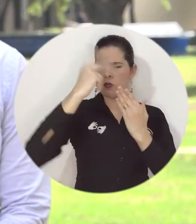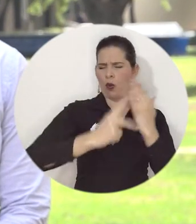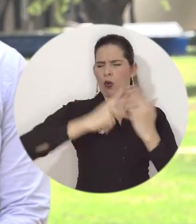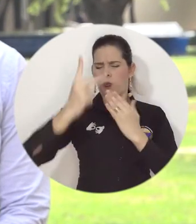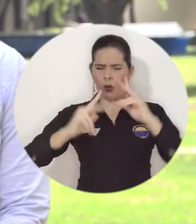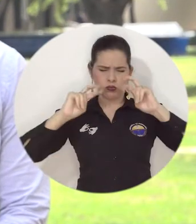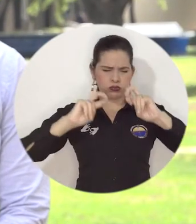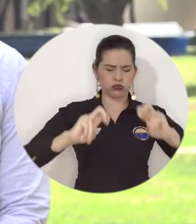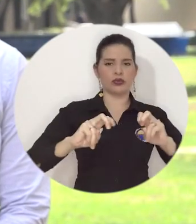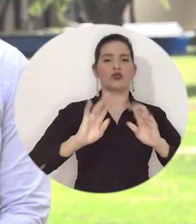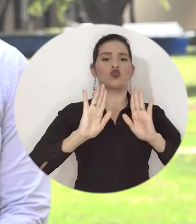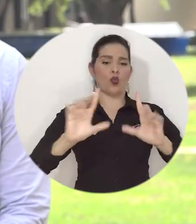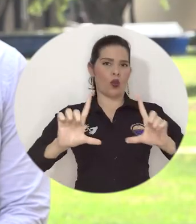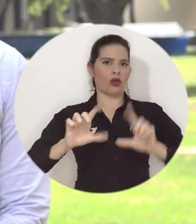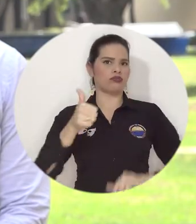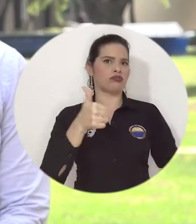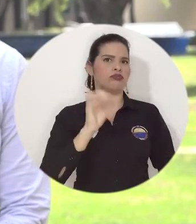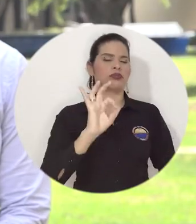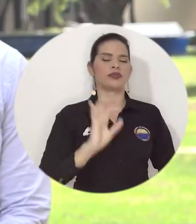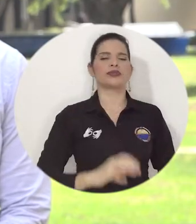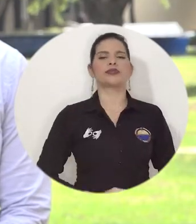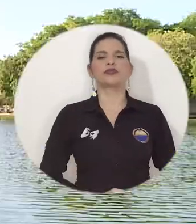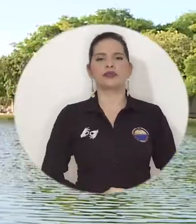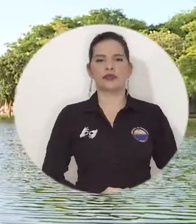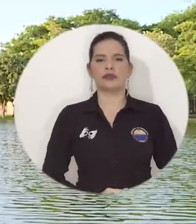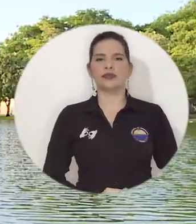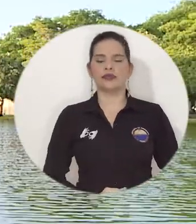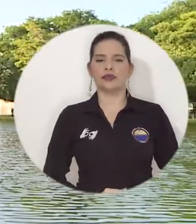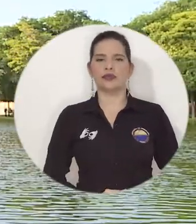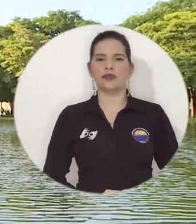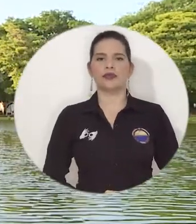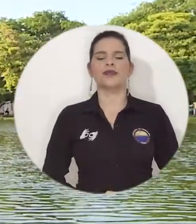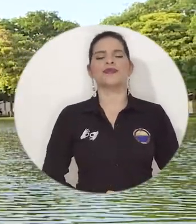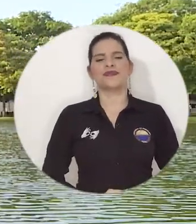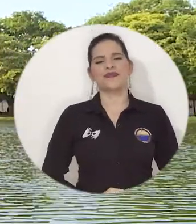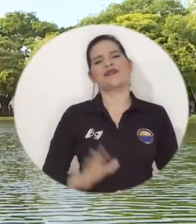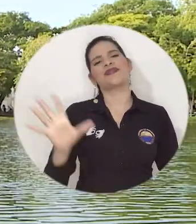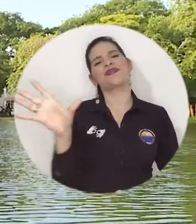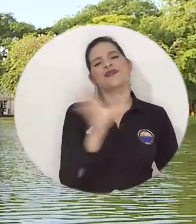investigación, proyectos y procesos de pregrado.